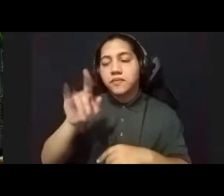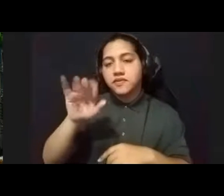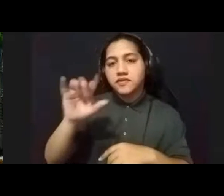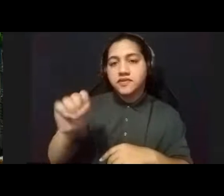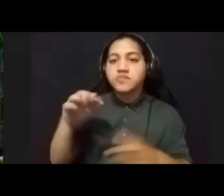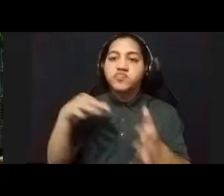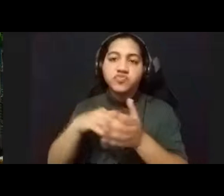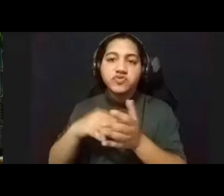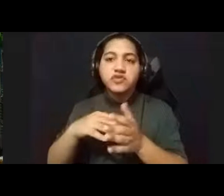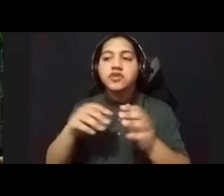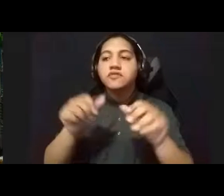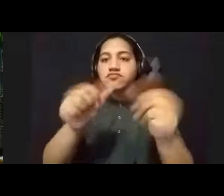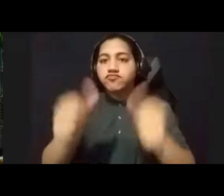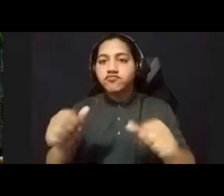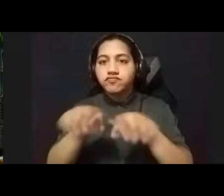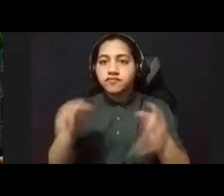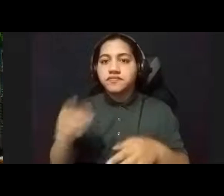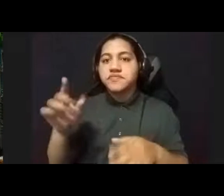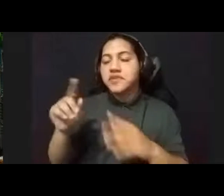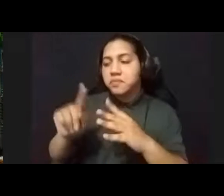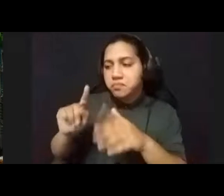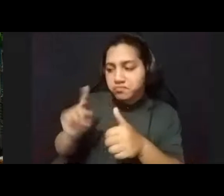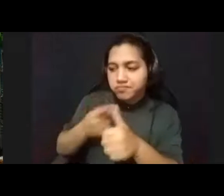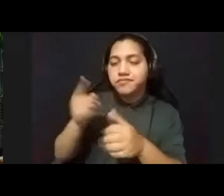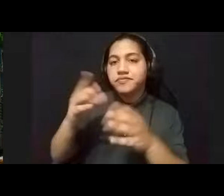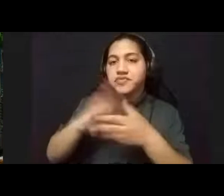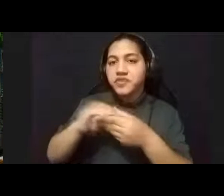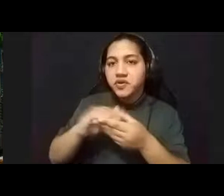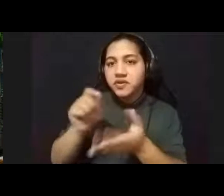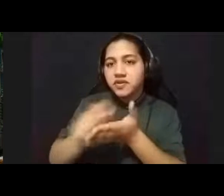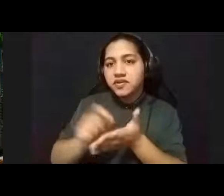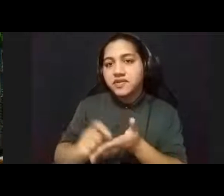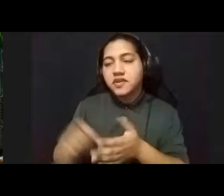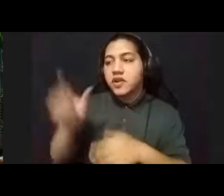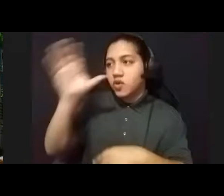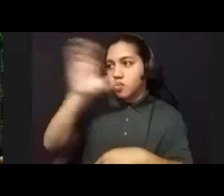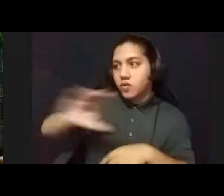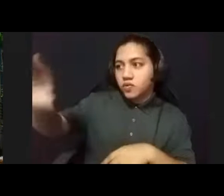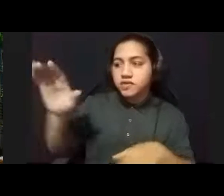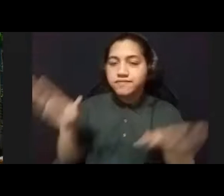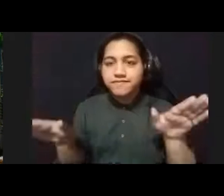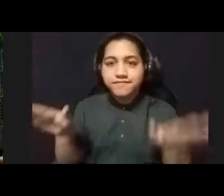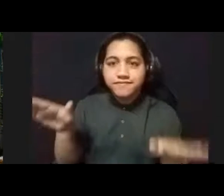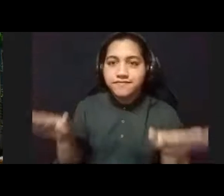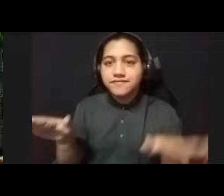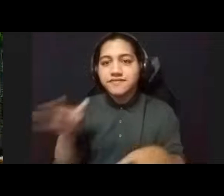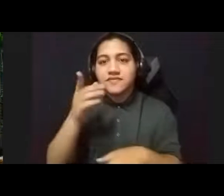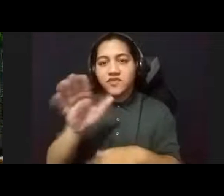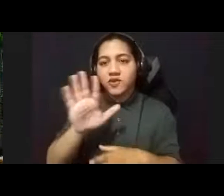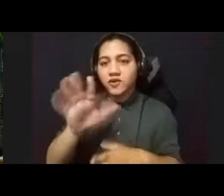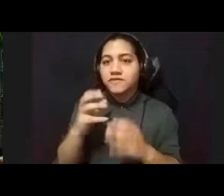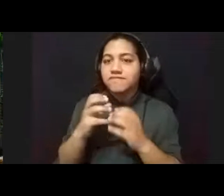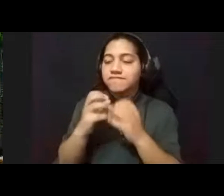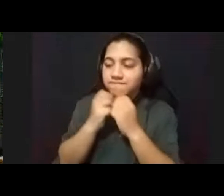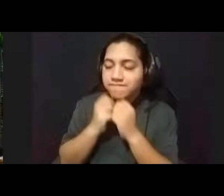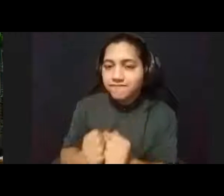primer cuento, La luna tiene cara de pingüino, se percató que su pasión era escribir. Cuando regresó a Puerto Rico,